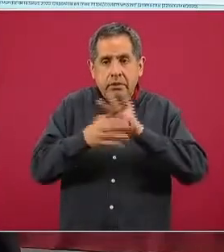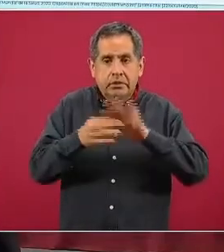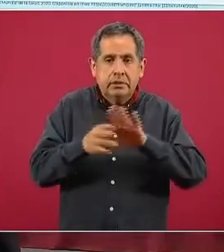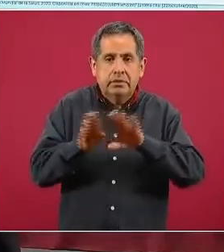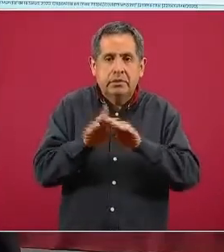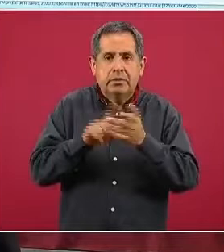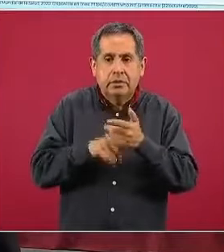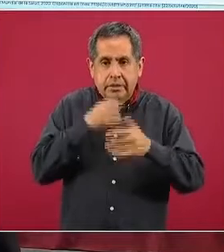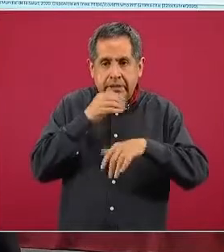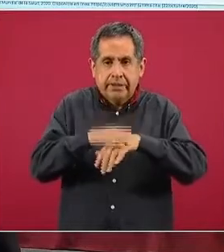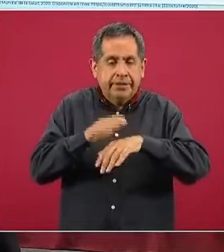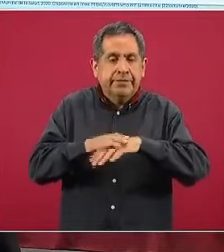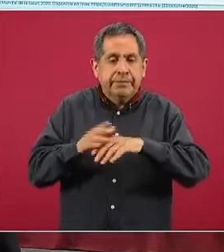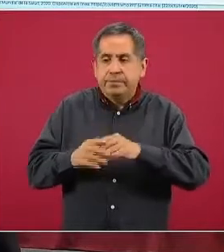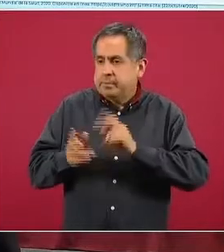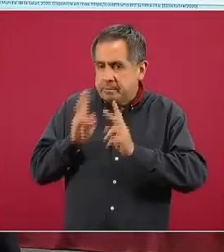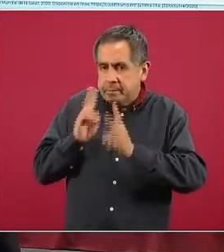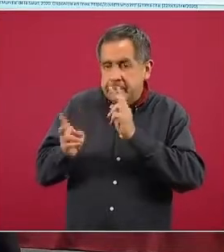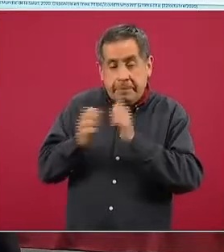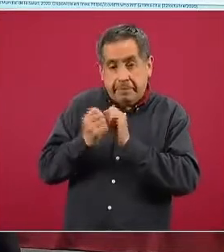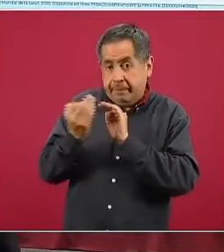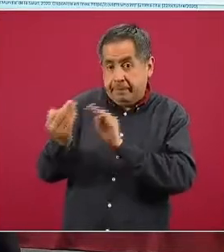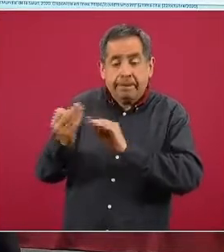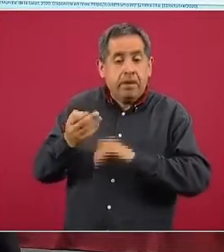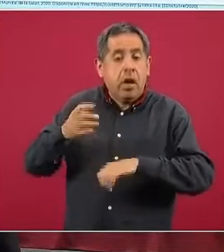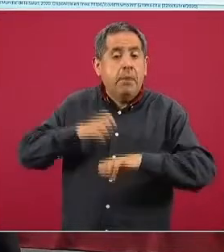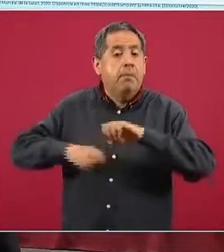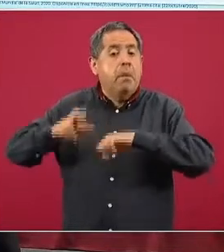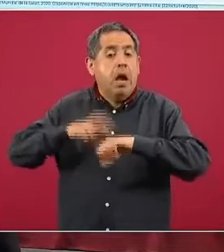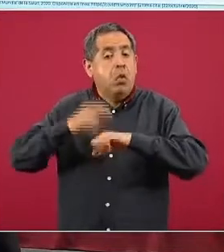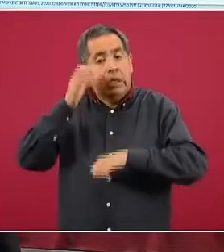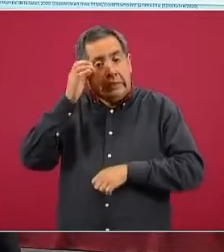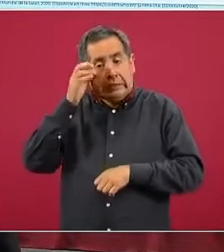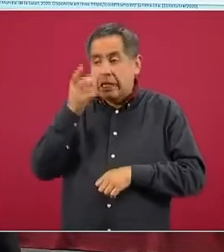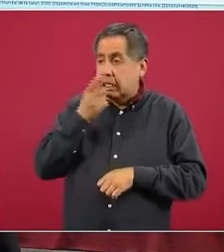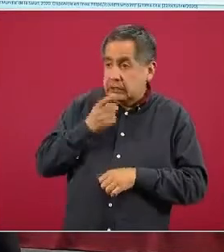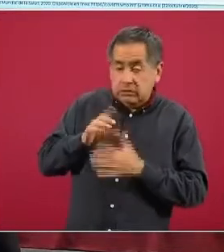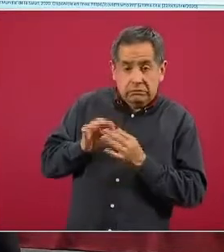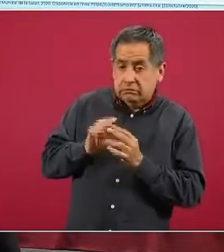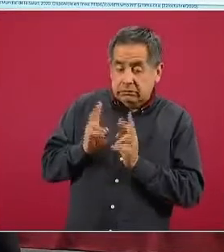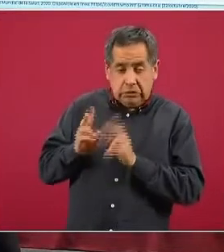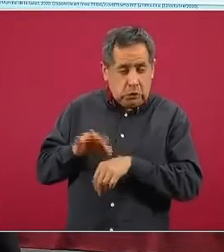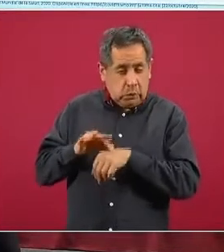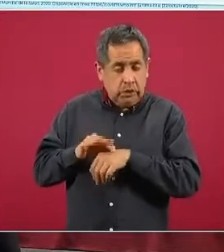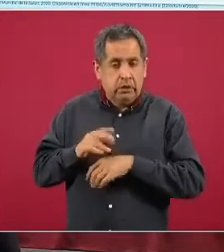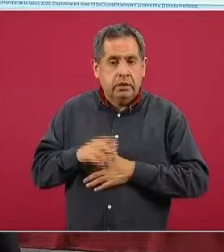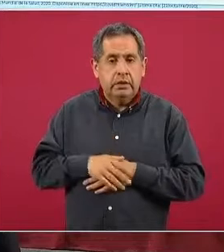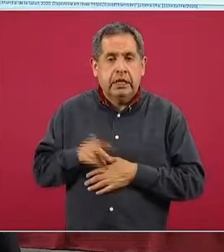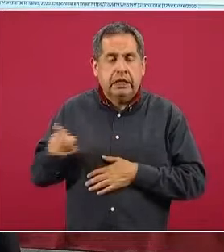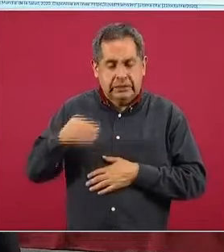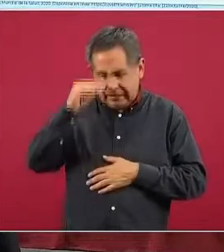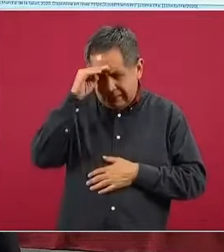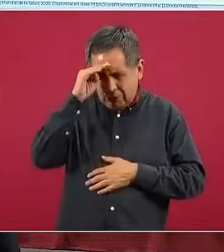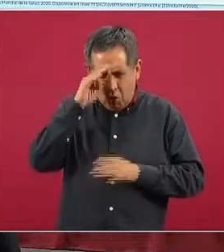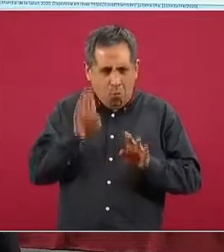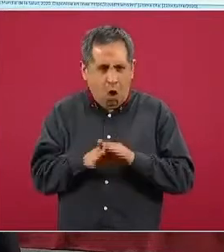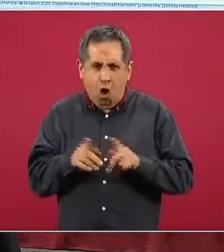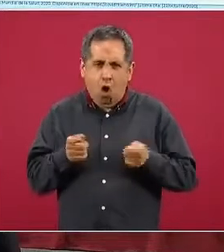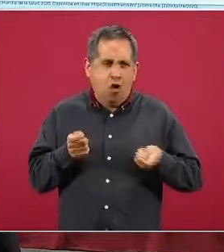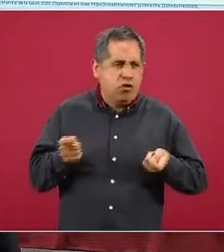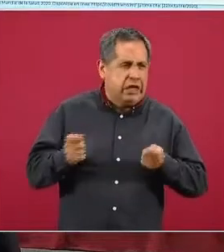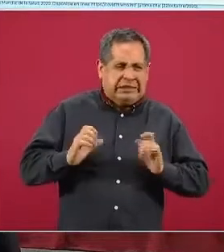fuente directa en conversaciones con el embajador de China en México, tuvieron un modelo de